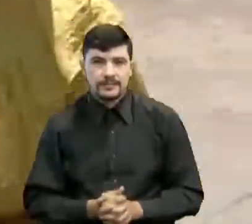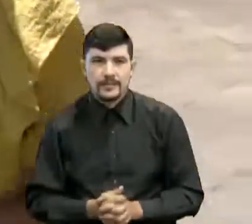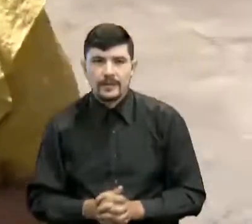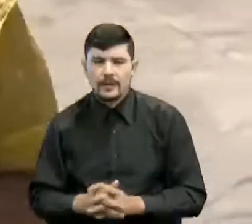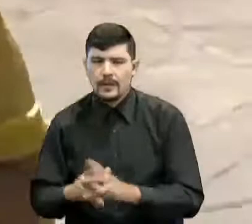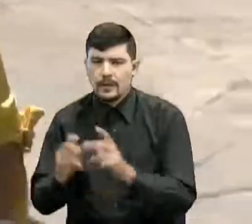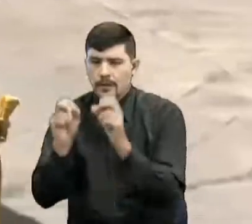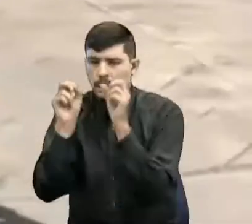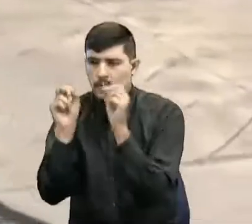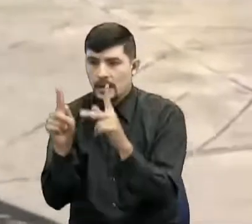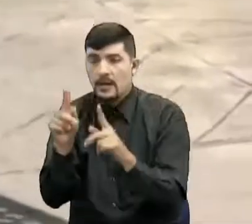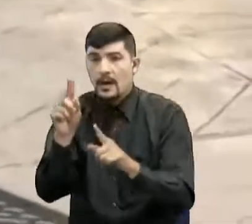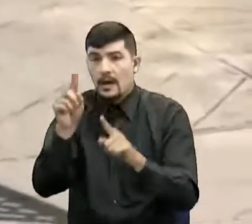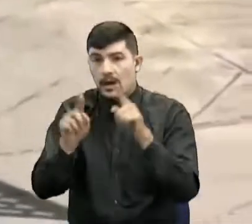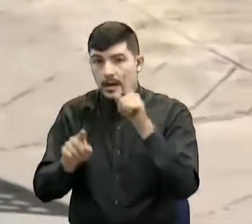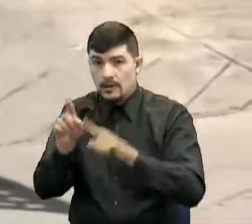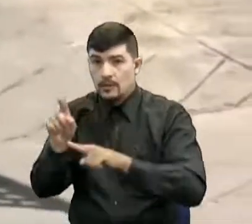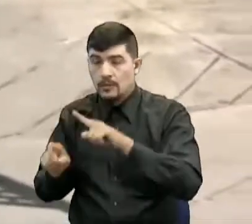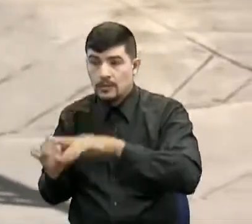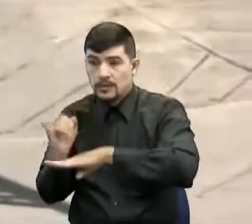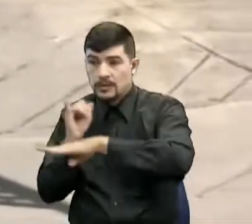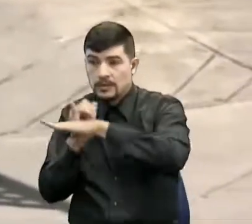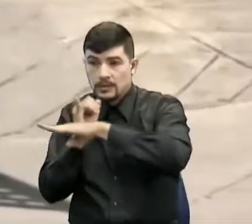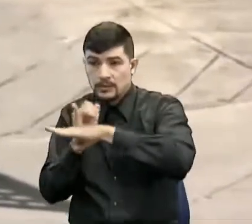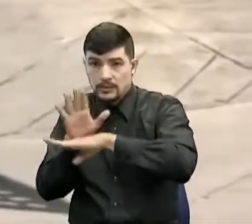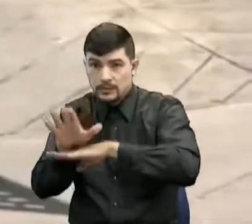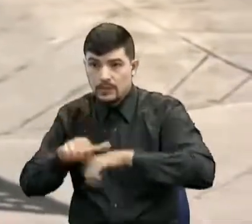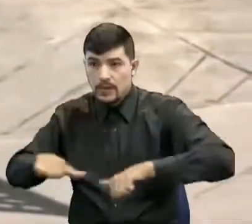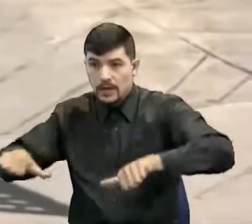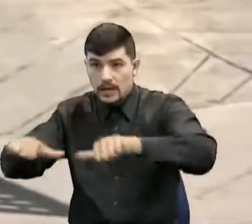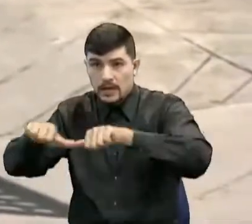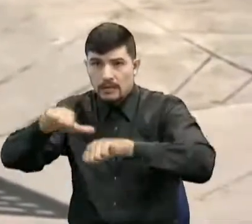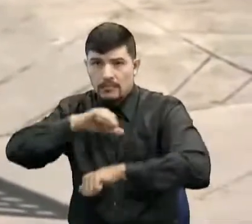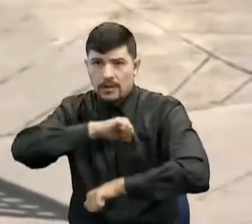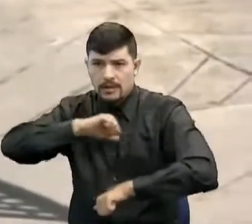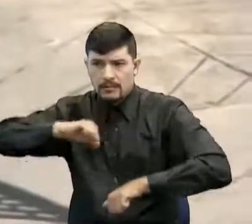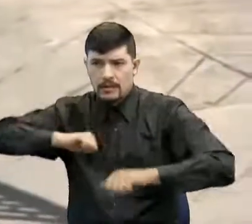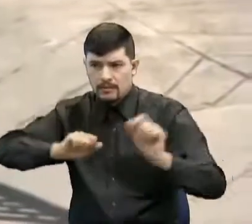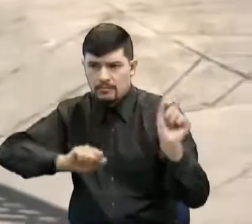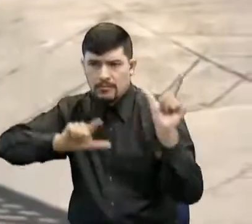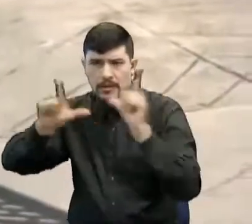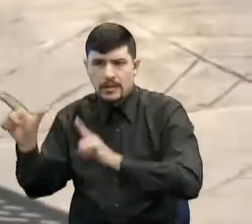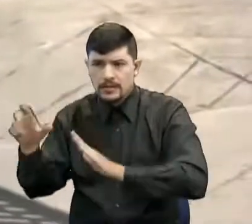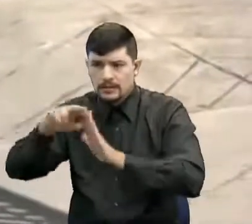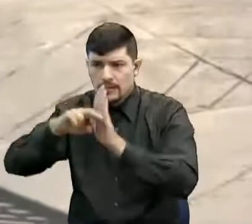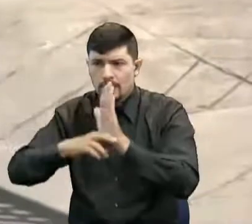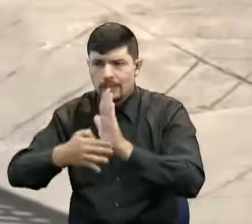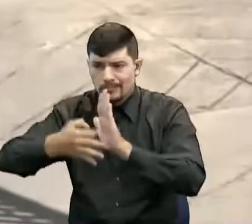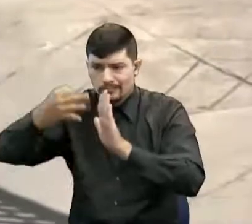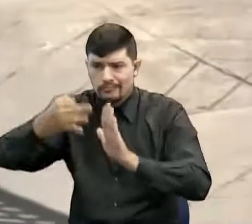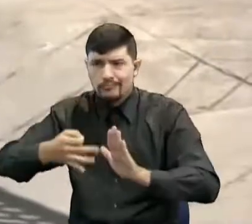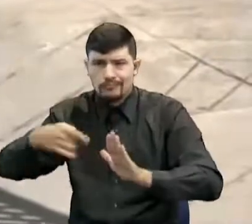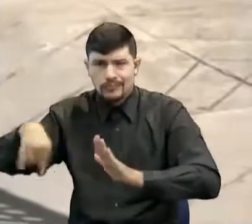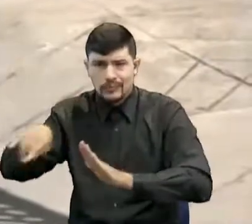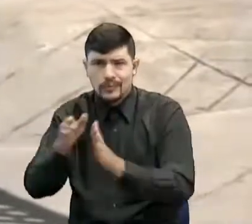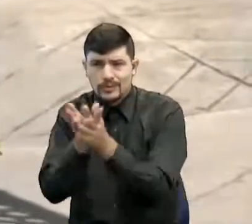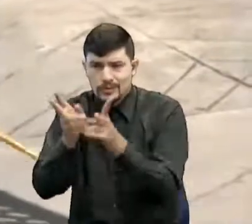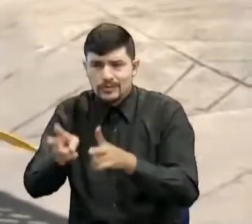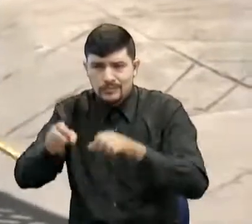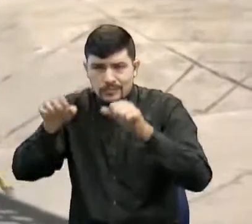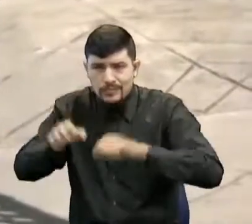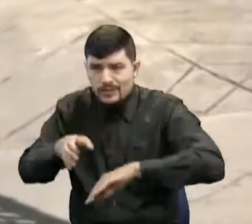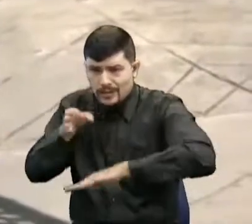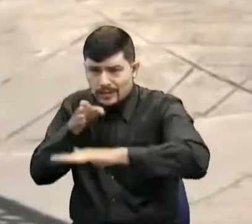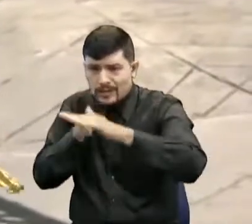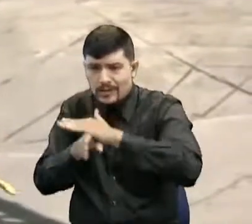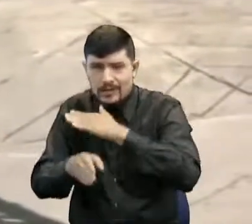César, hay algunas instituciones educativas del sector privado que ya tienen listos todos los protocolos para regresar en